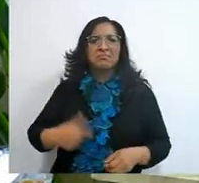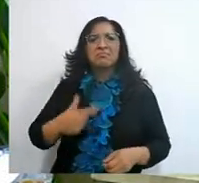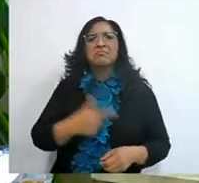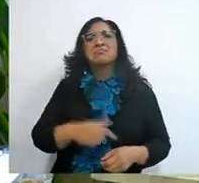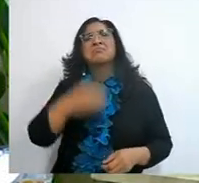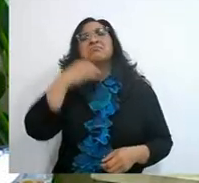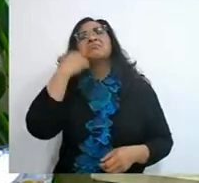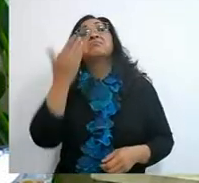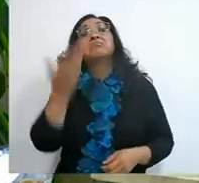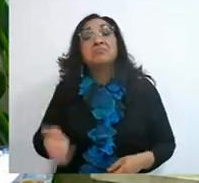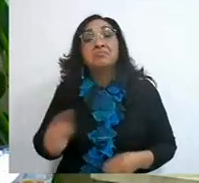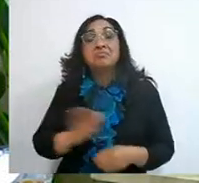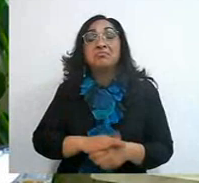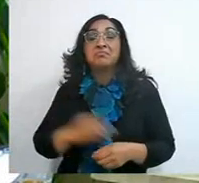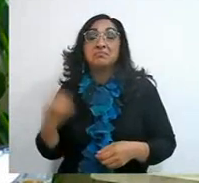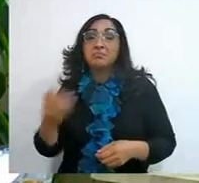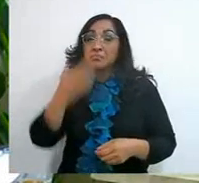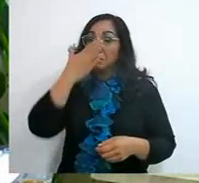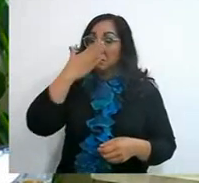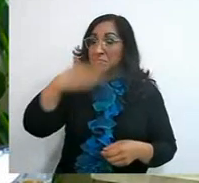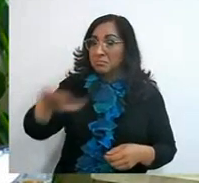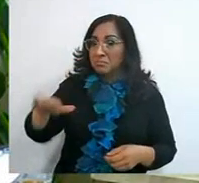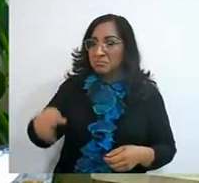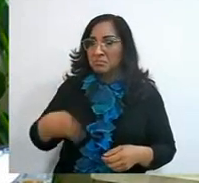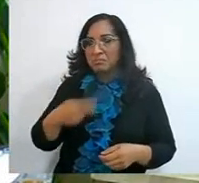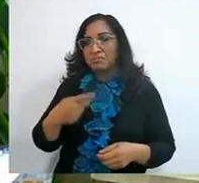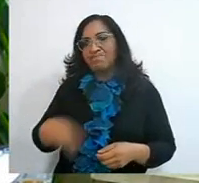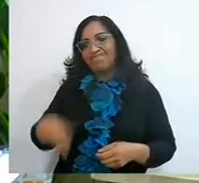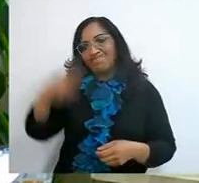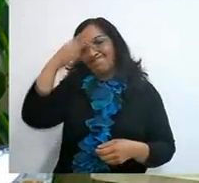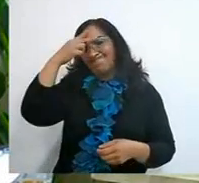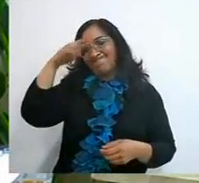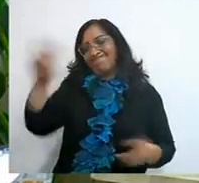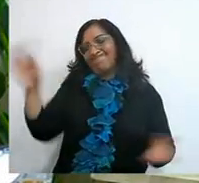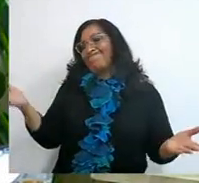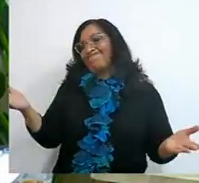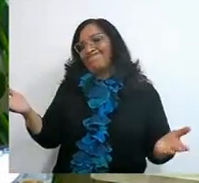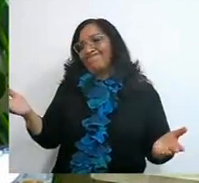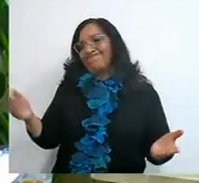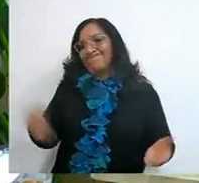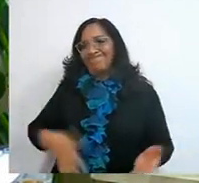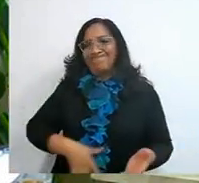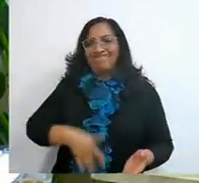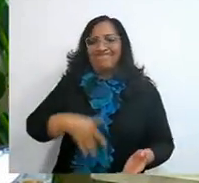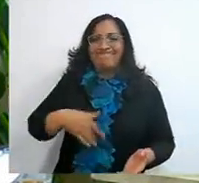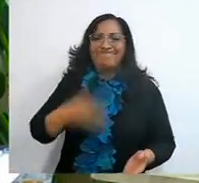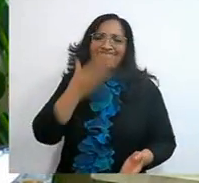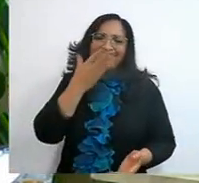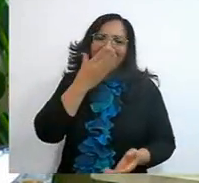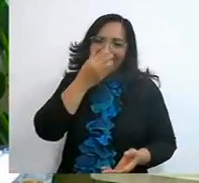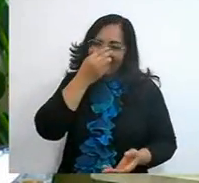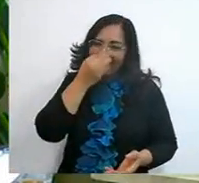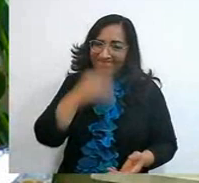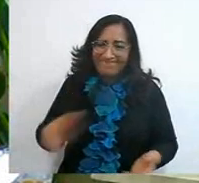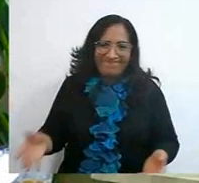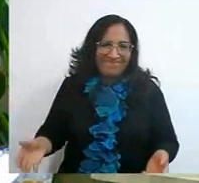legal. Ay, pero uno de acá, unos aztequitas de por acá, me siento judío. No, no sea ridículo, por